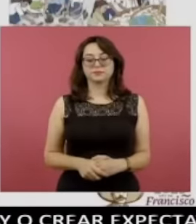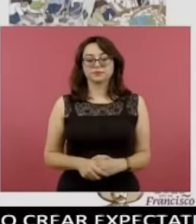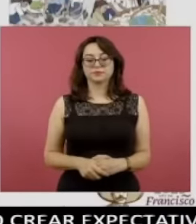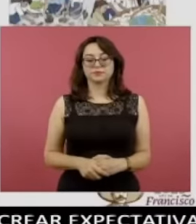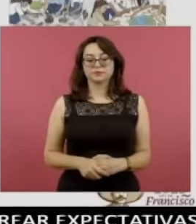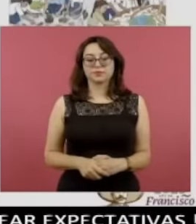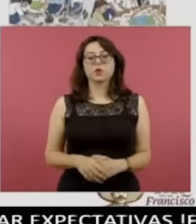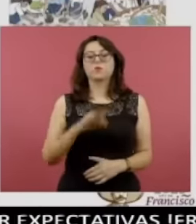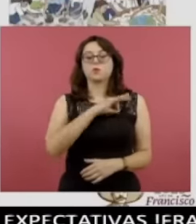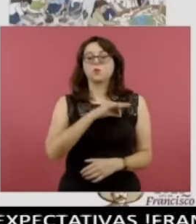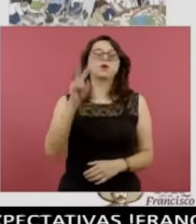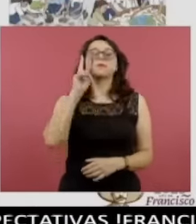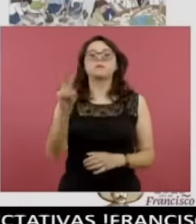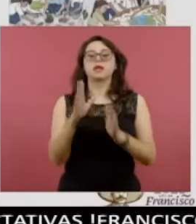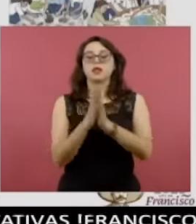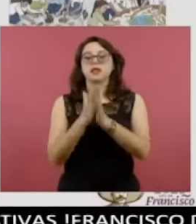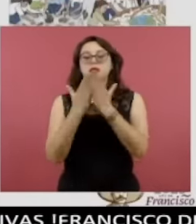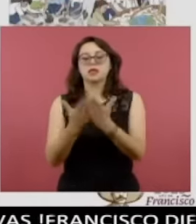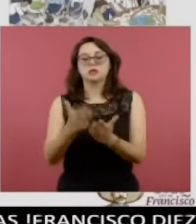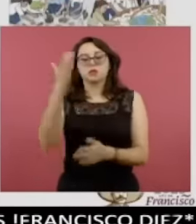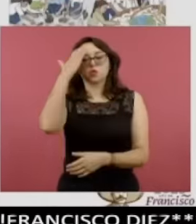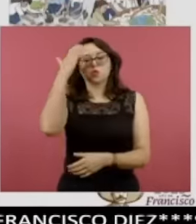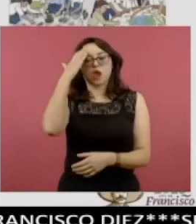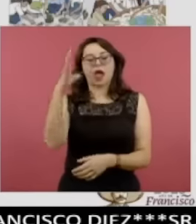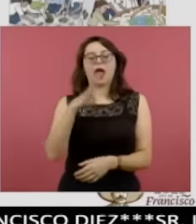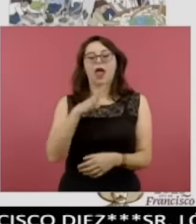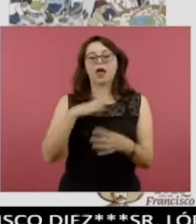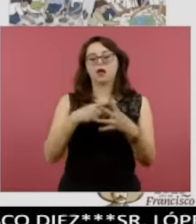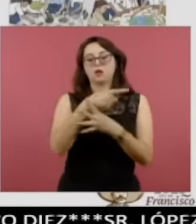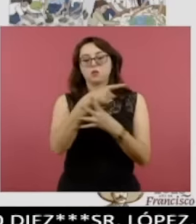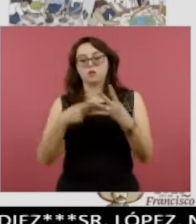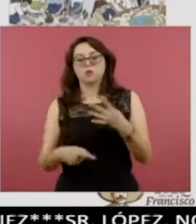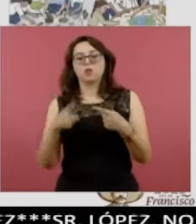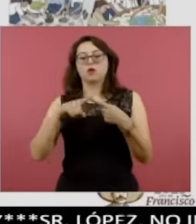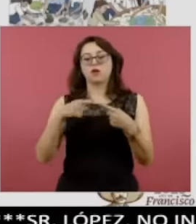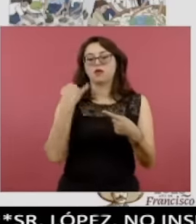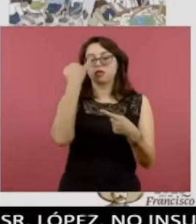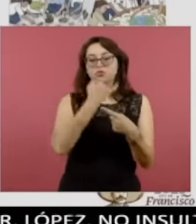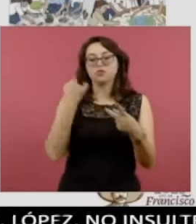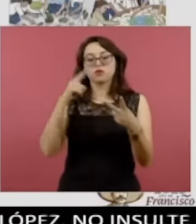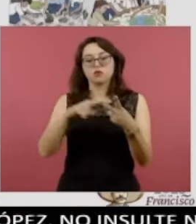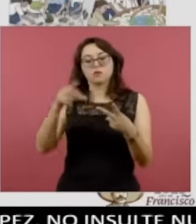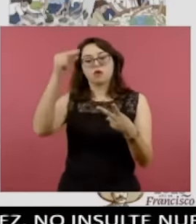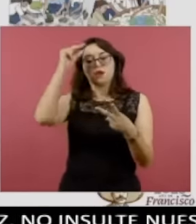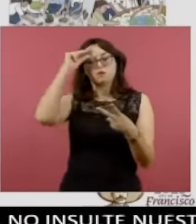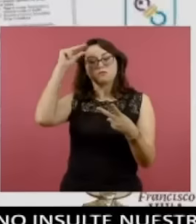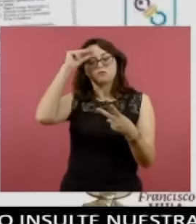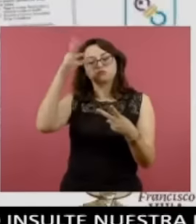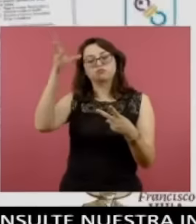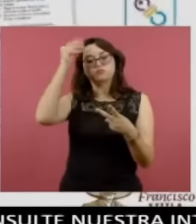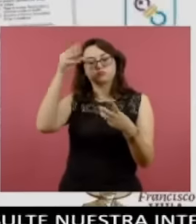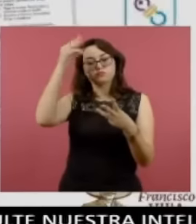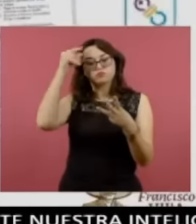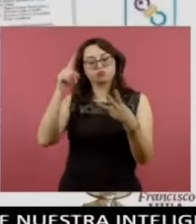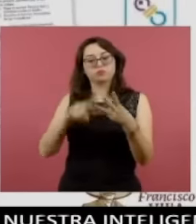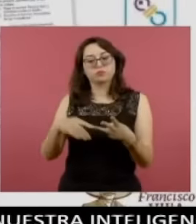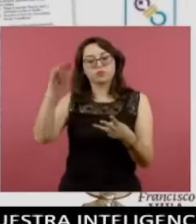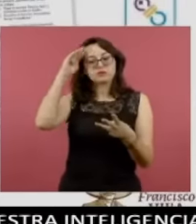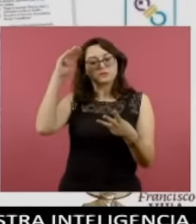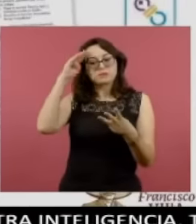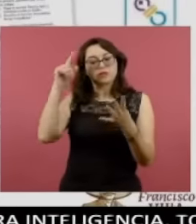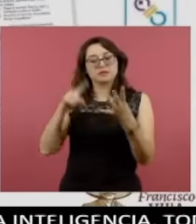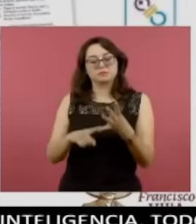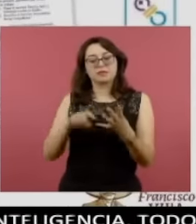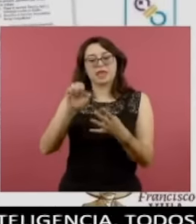federación los planes y programas de estudio que es uno de los requisitos que están pidiendo las entidades para poder